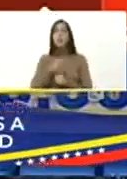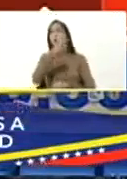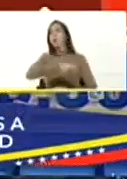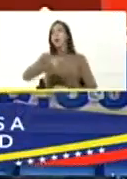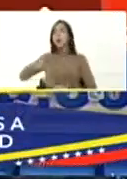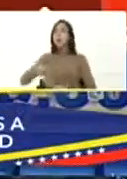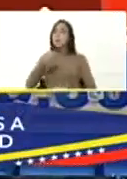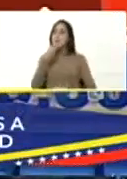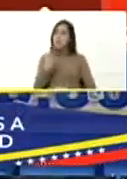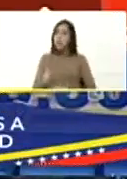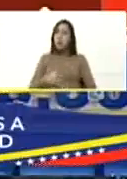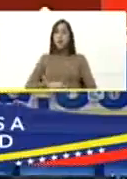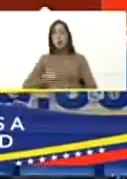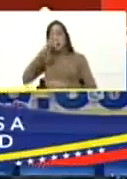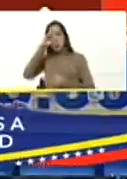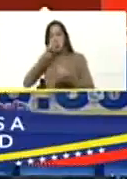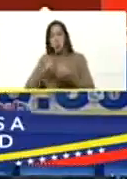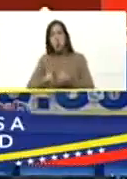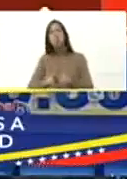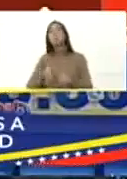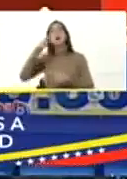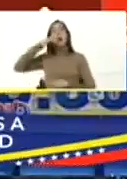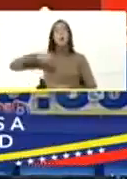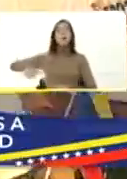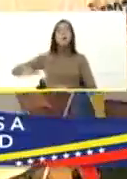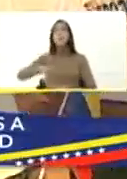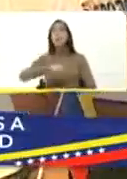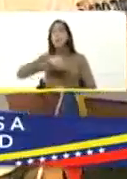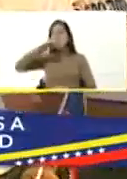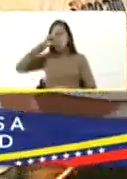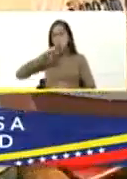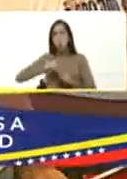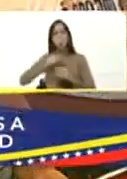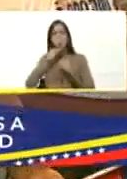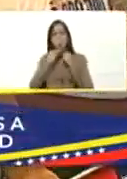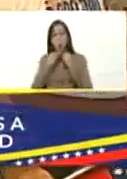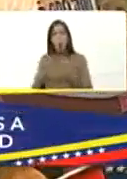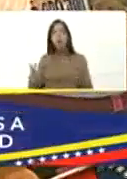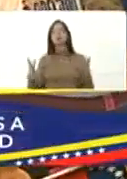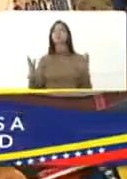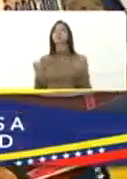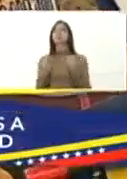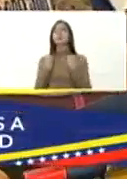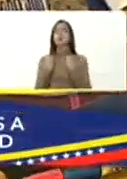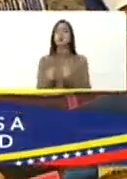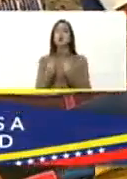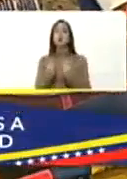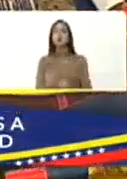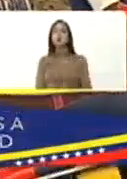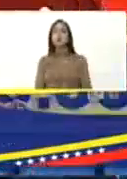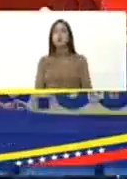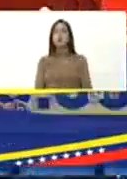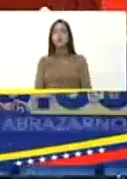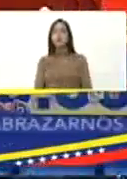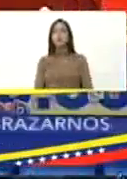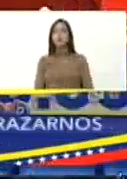honesta, noble de Venezuela. Somos un pueblo noble, muy, pero muy noble. Un